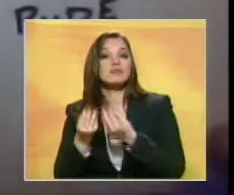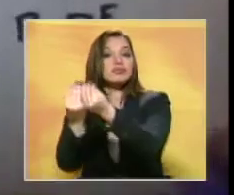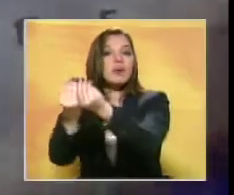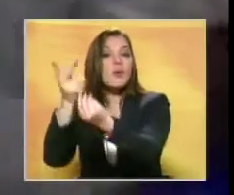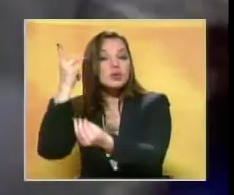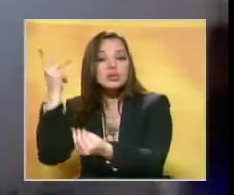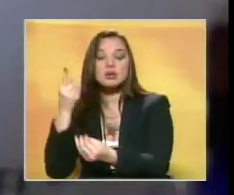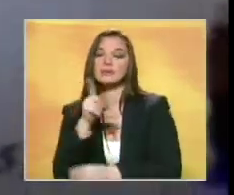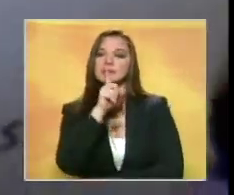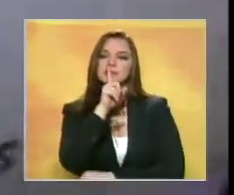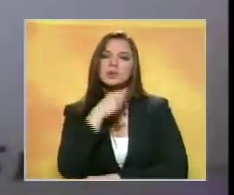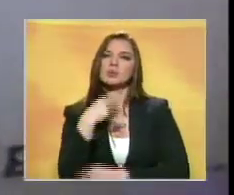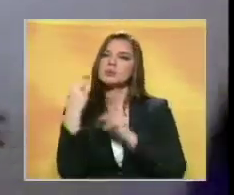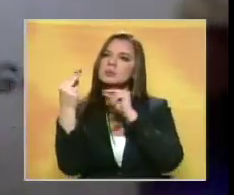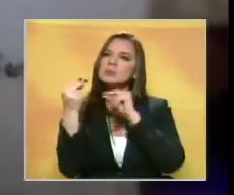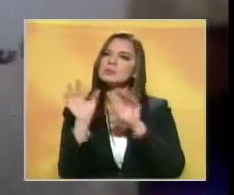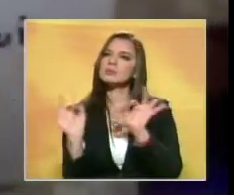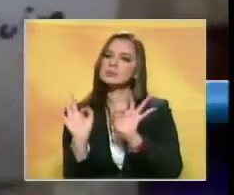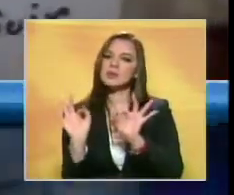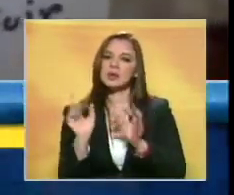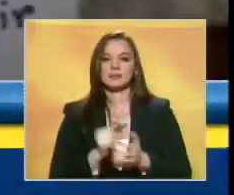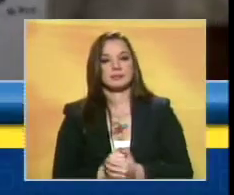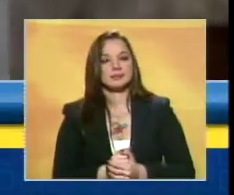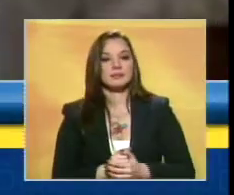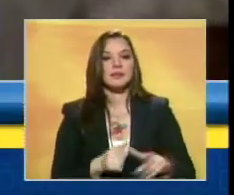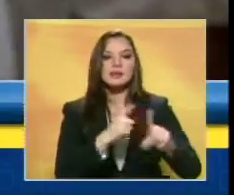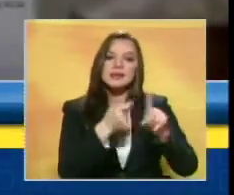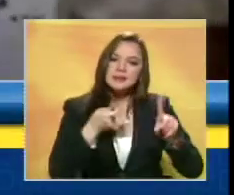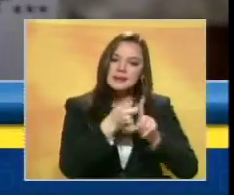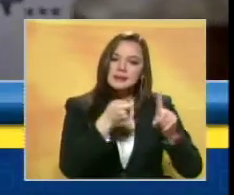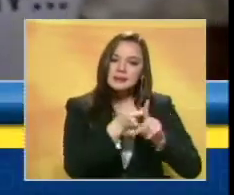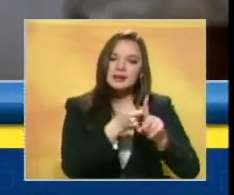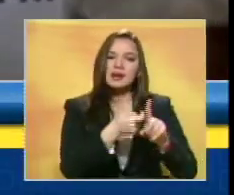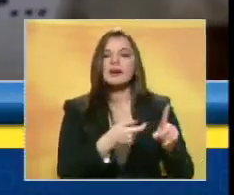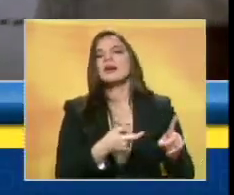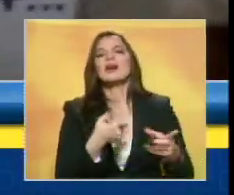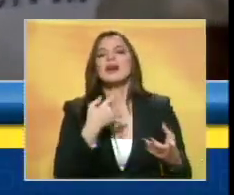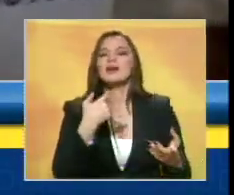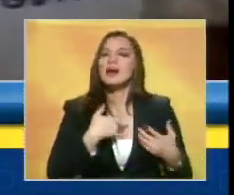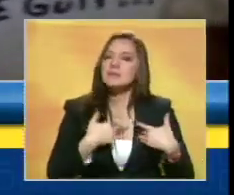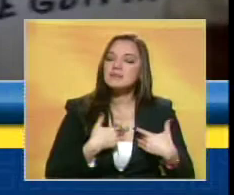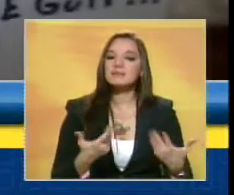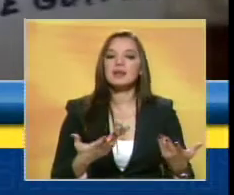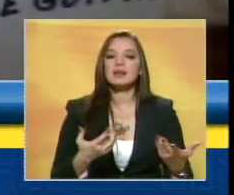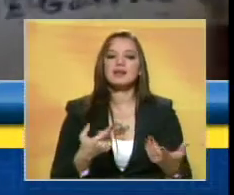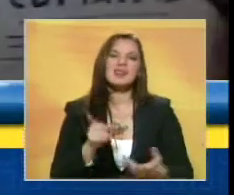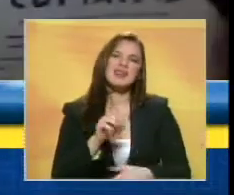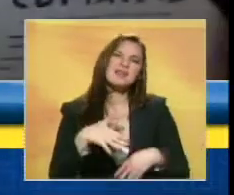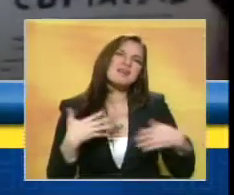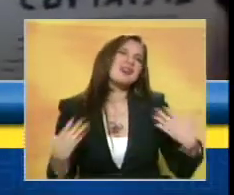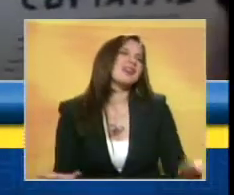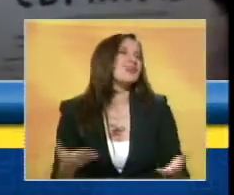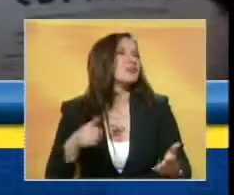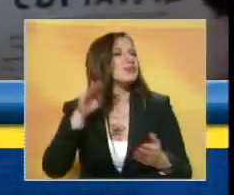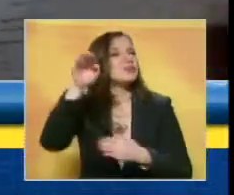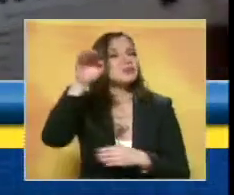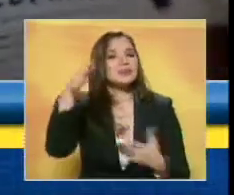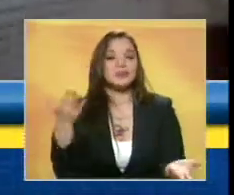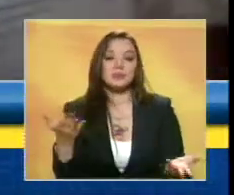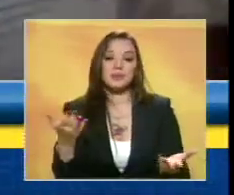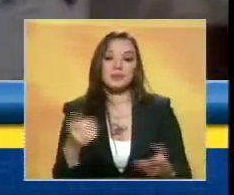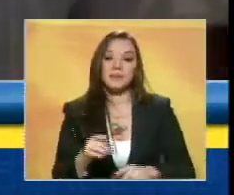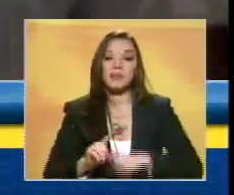pude. Los niveles de acoso lo llevaron a sentir que no tenía razones para seguir adelante. Luego de la